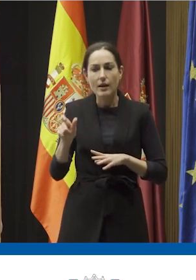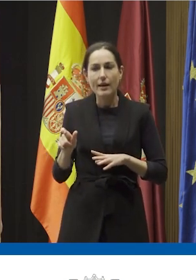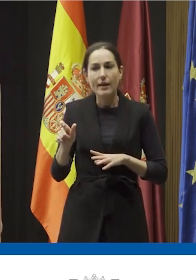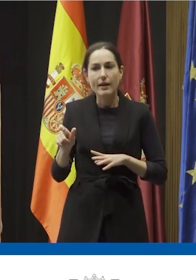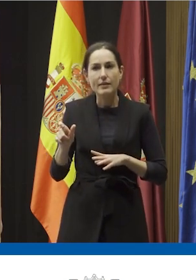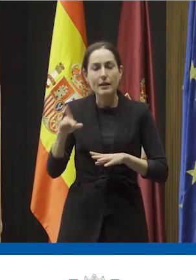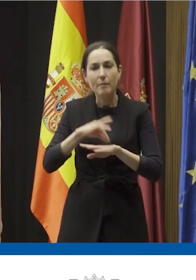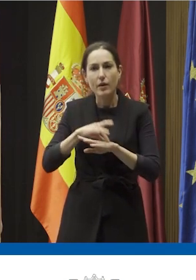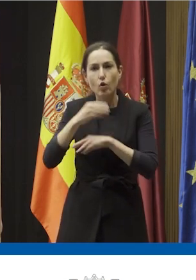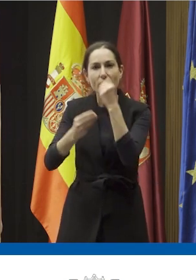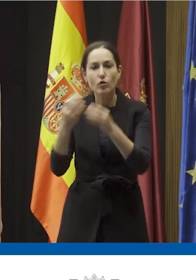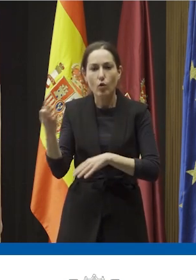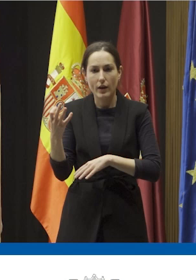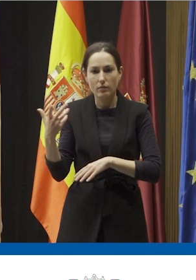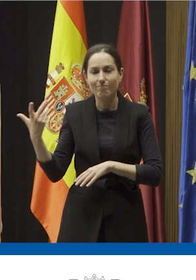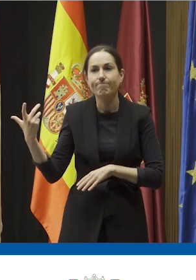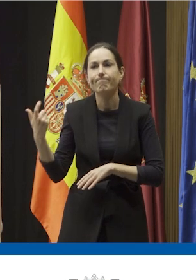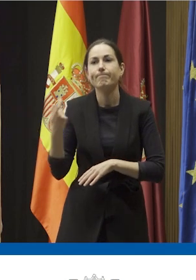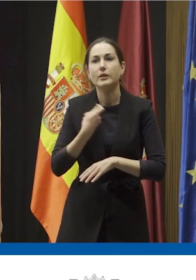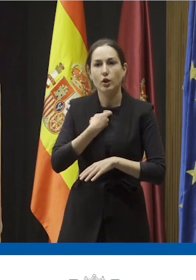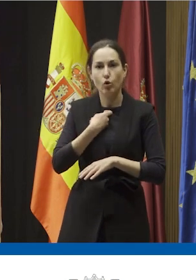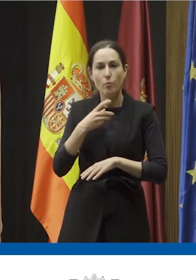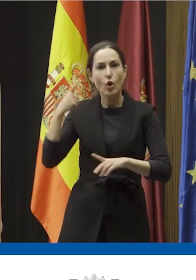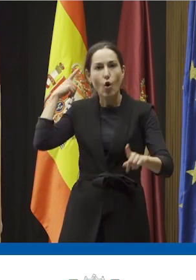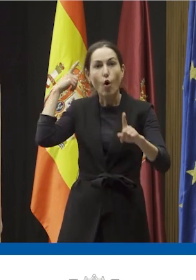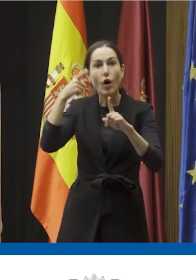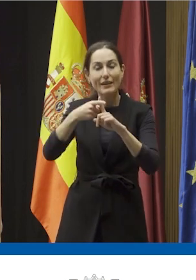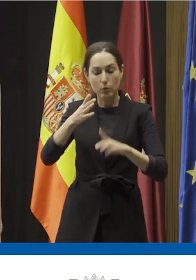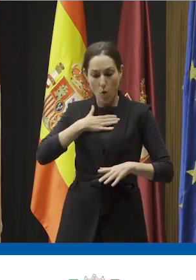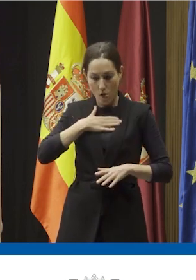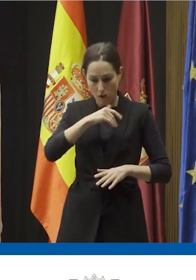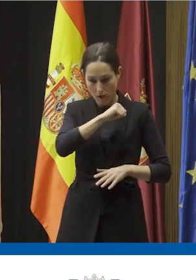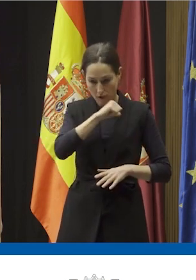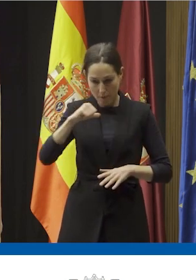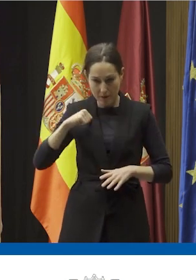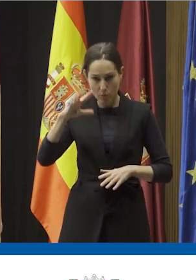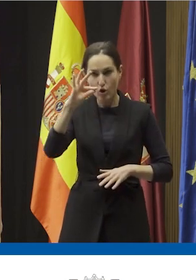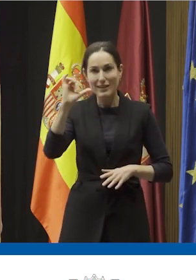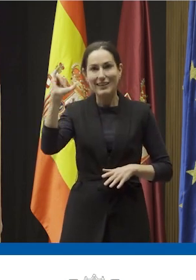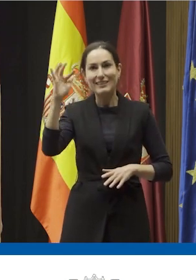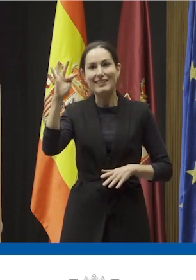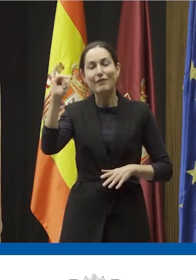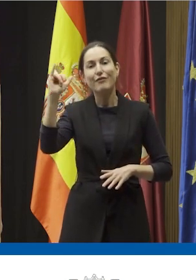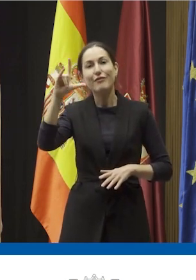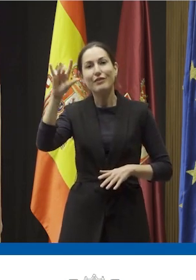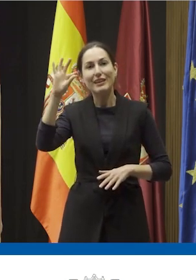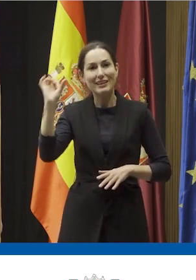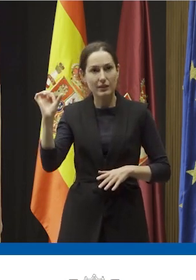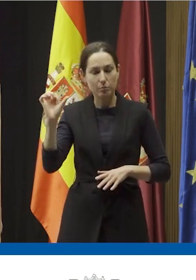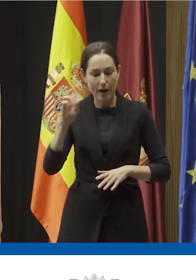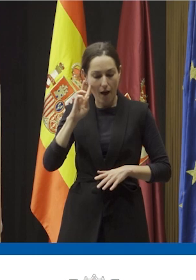para observar en sí mismo los detalles de la enfermedad. Naturalmente enfermó de sífilis y de menorragia,